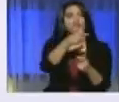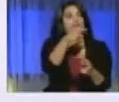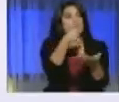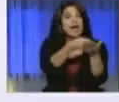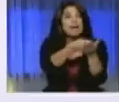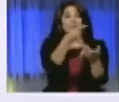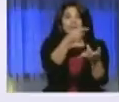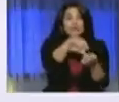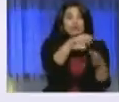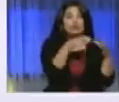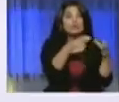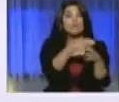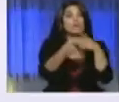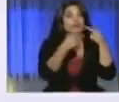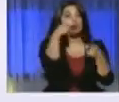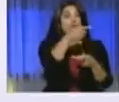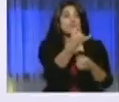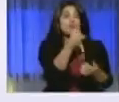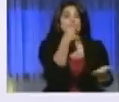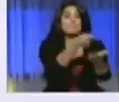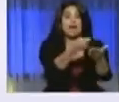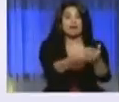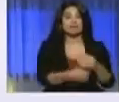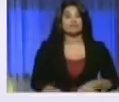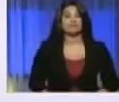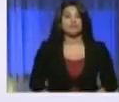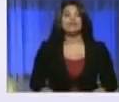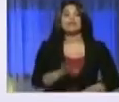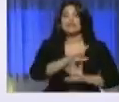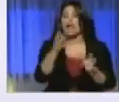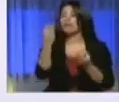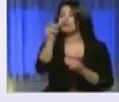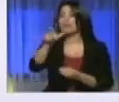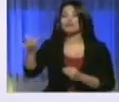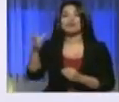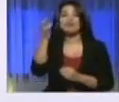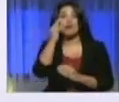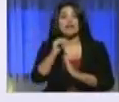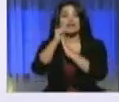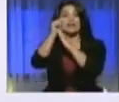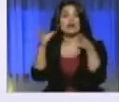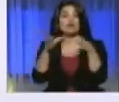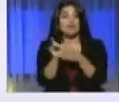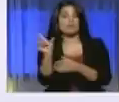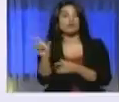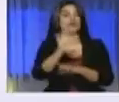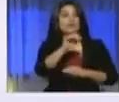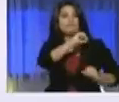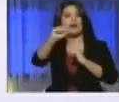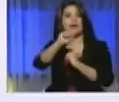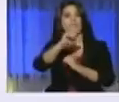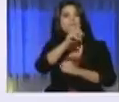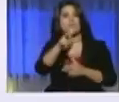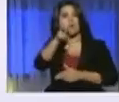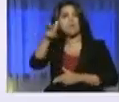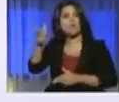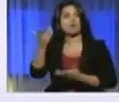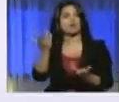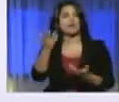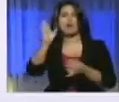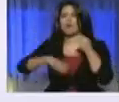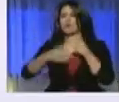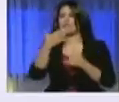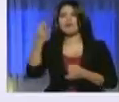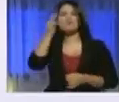sicariato político que nos han asesinado varias mujeres, líderes del Partido Socialista Unido de Venezuela. La última, la